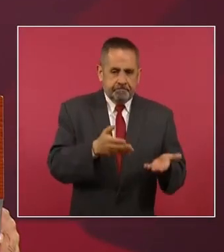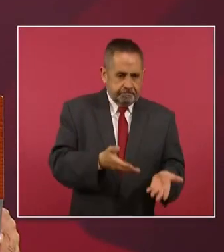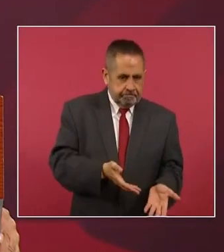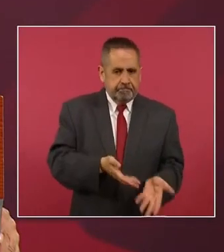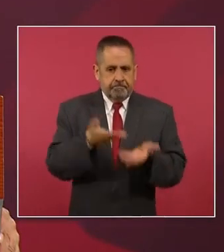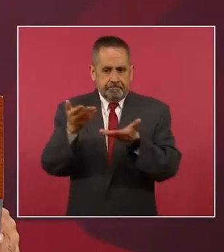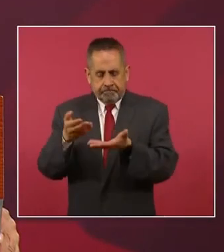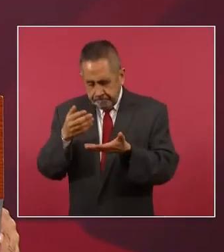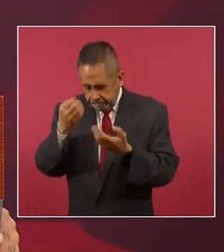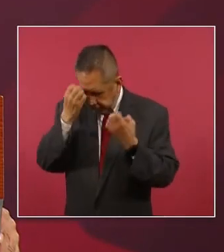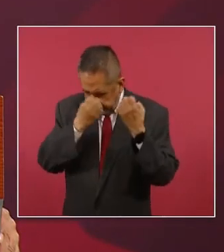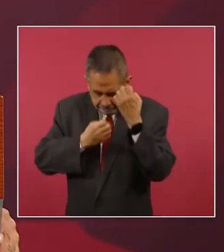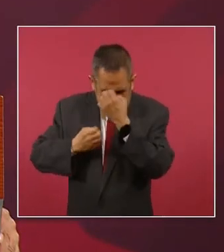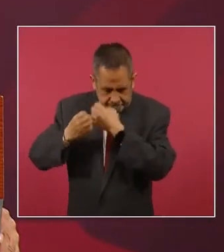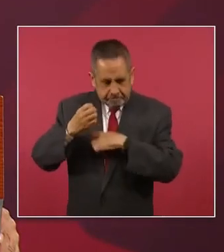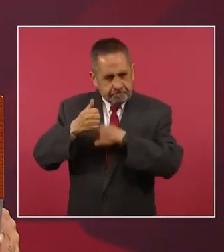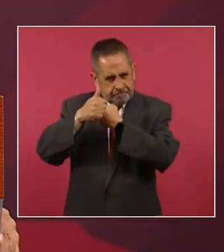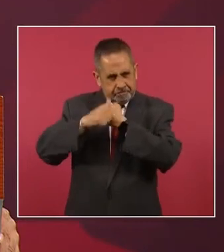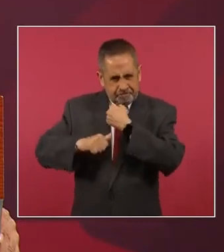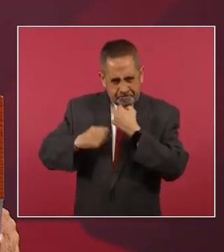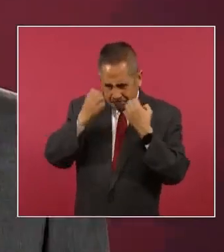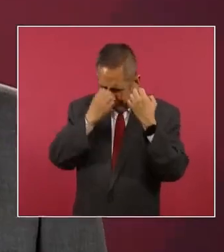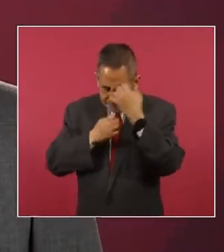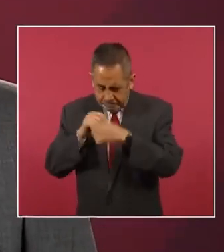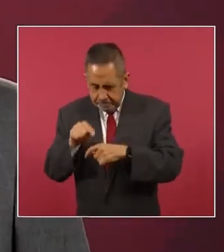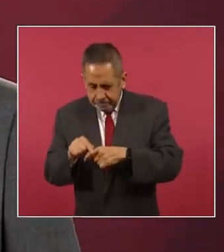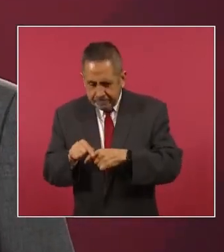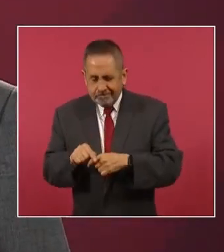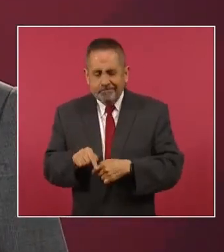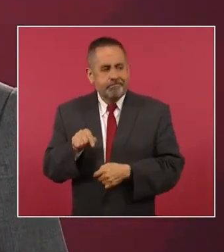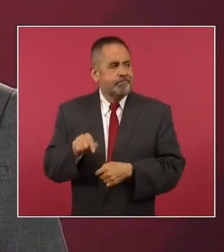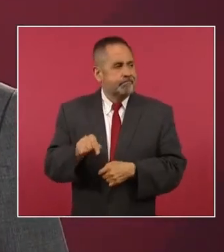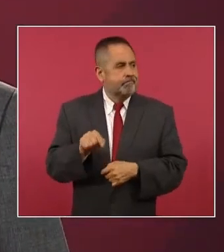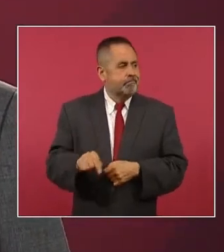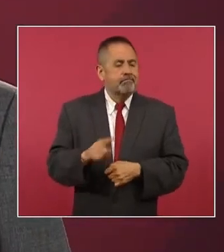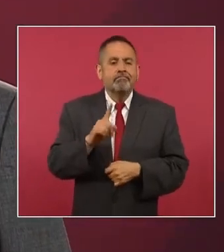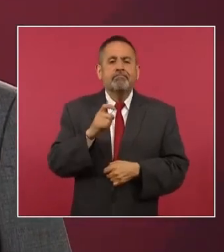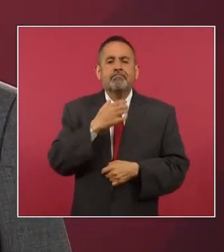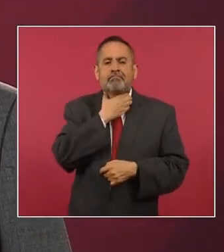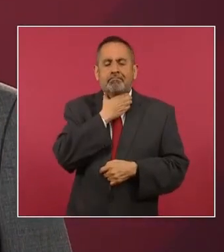y se demostró que lo habían ahogado.